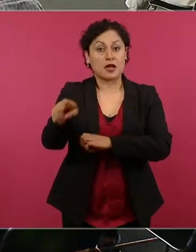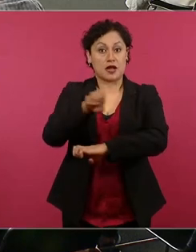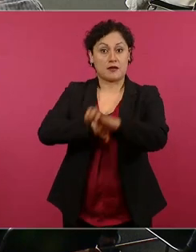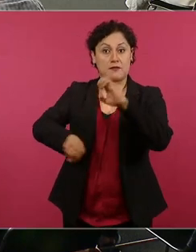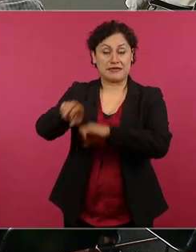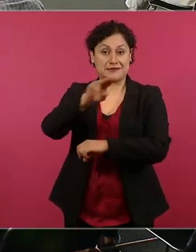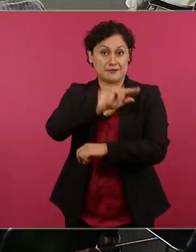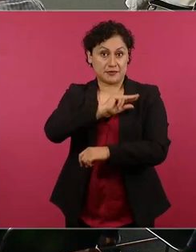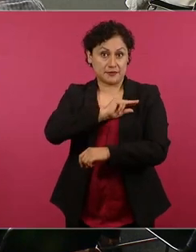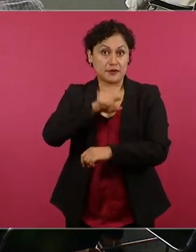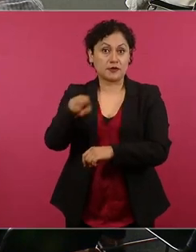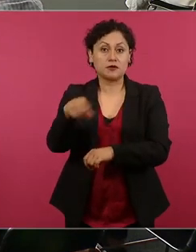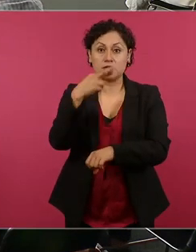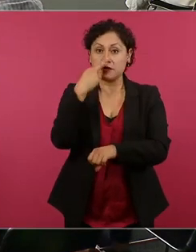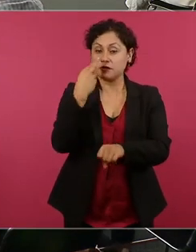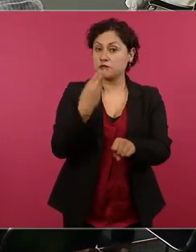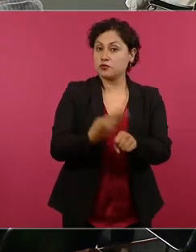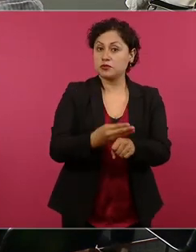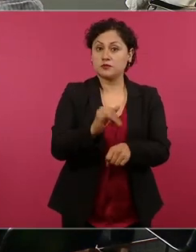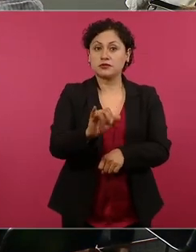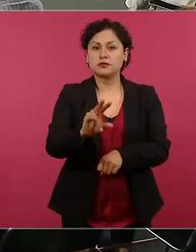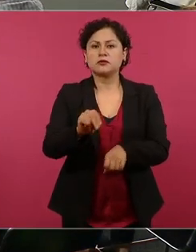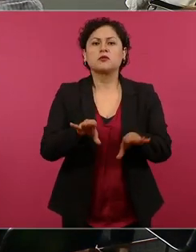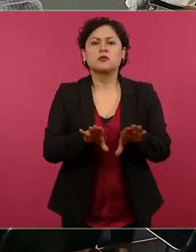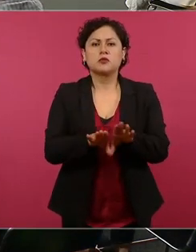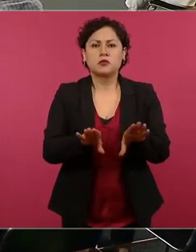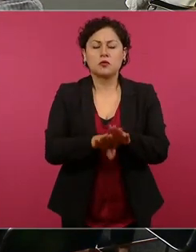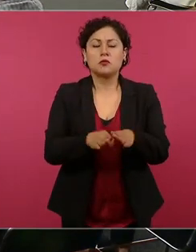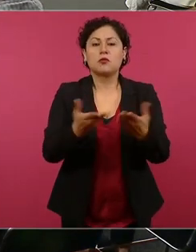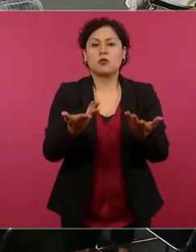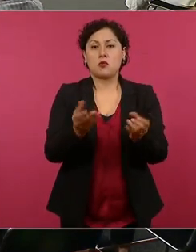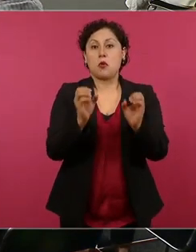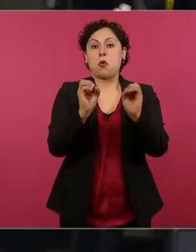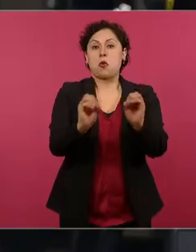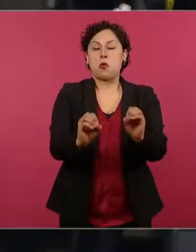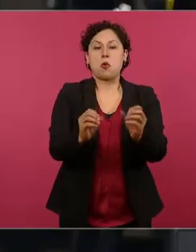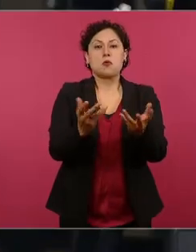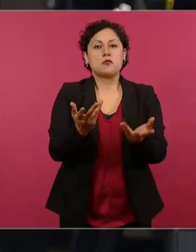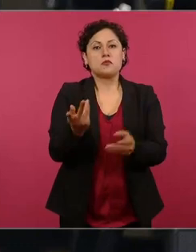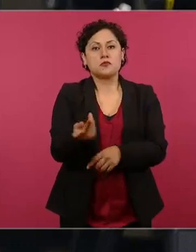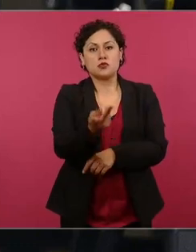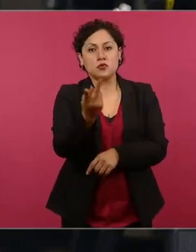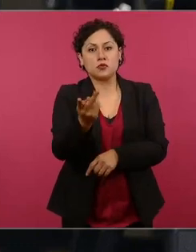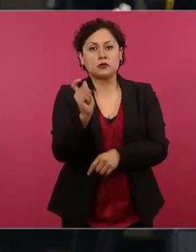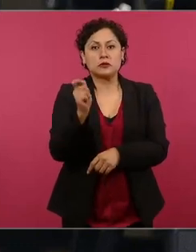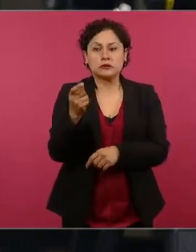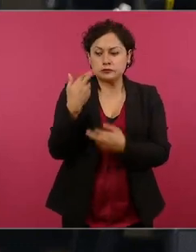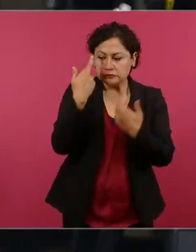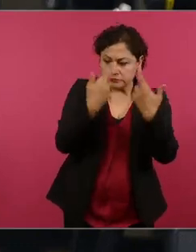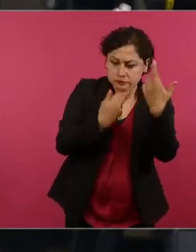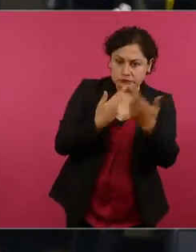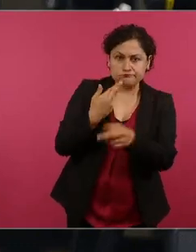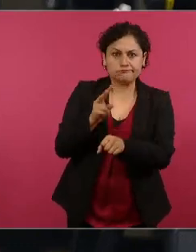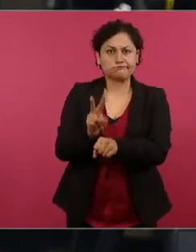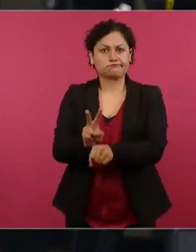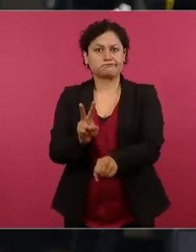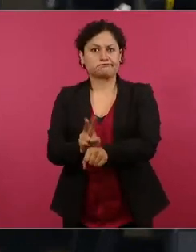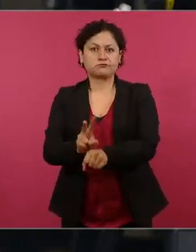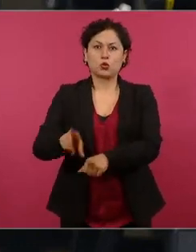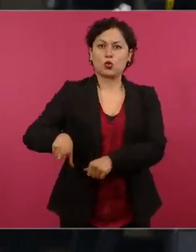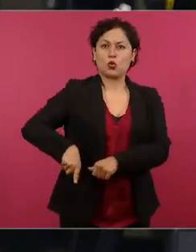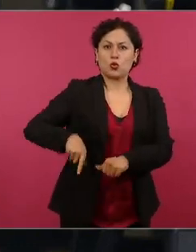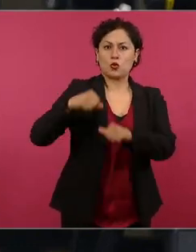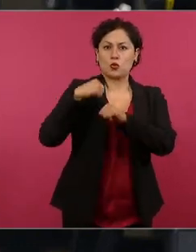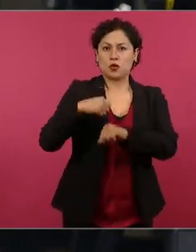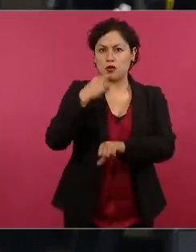torno a esta situación que están viviendo y qué autoridad, o más bien qué revisión, qué vigilancia está teniendo el Estado en